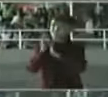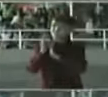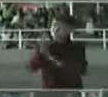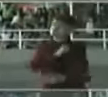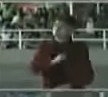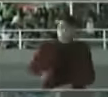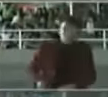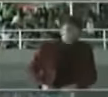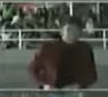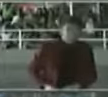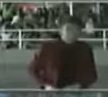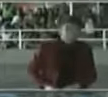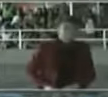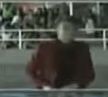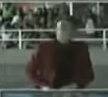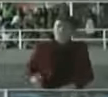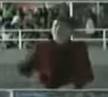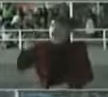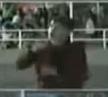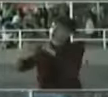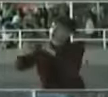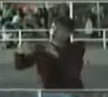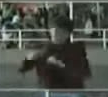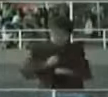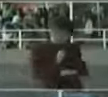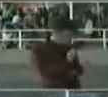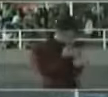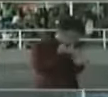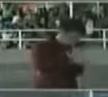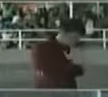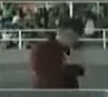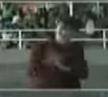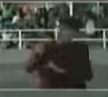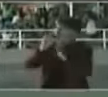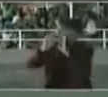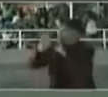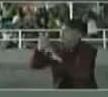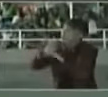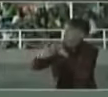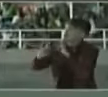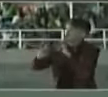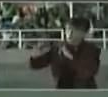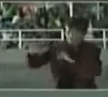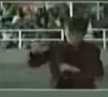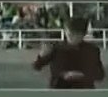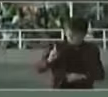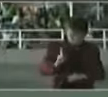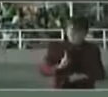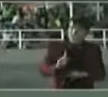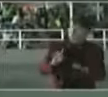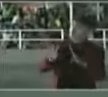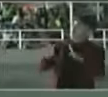voz que se había escuchado ahora está presente. Ahora se le ve.